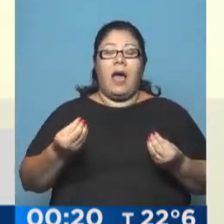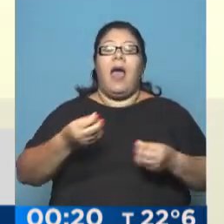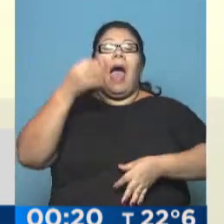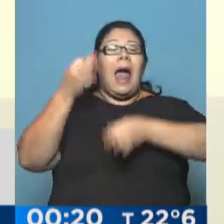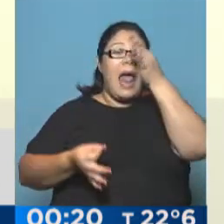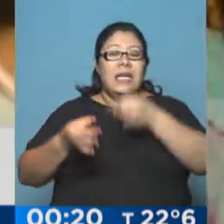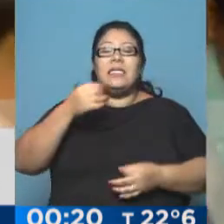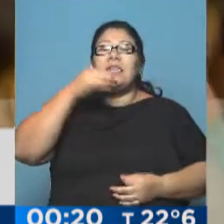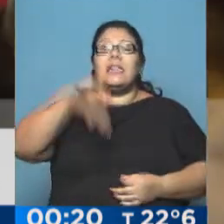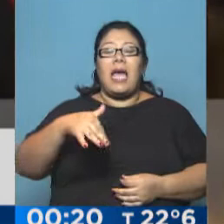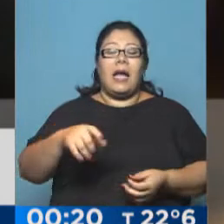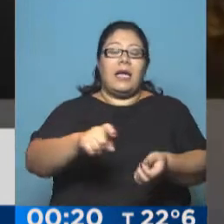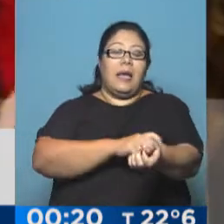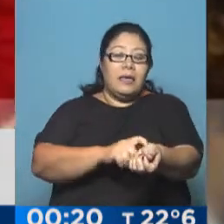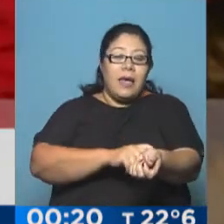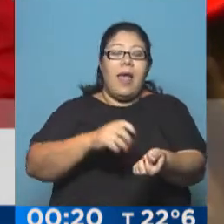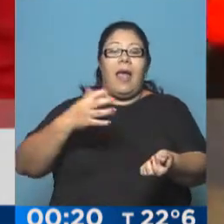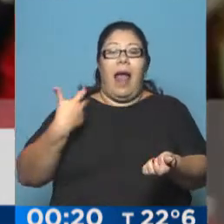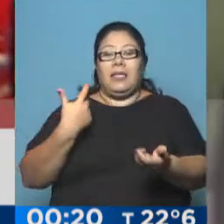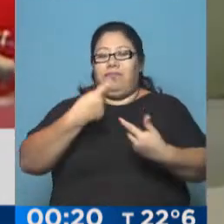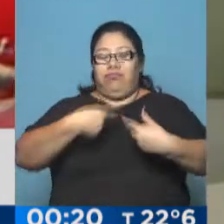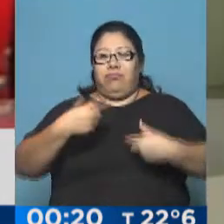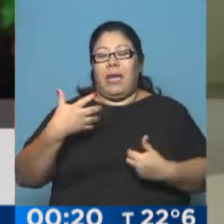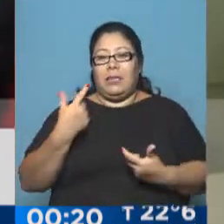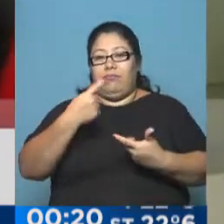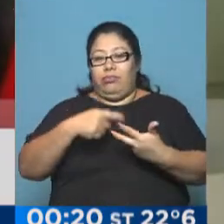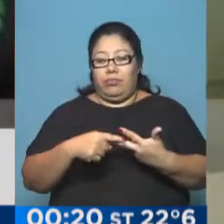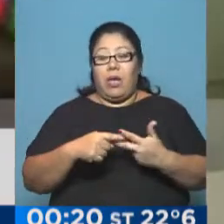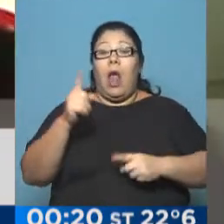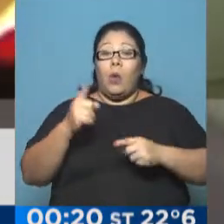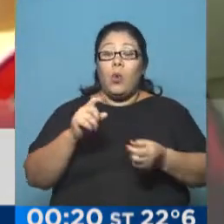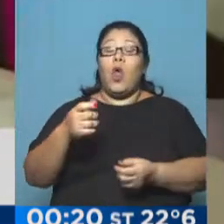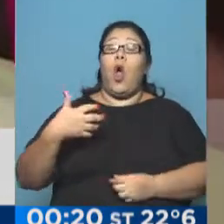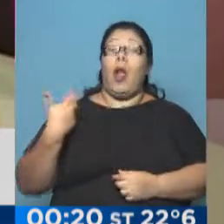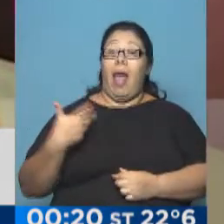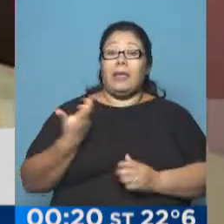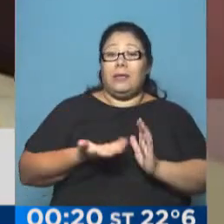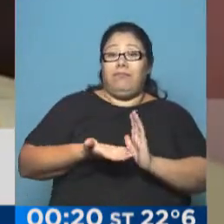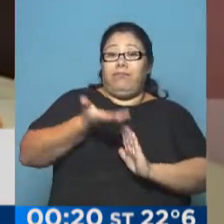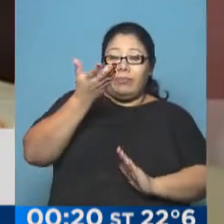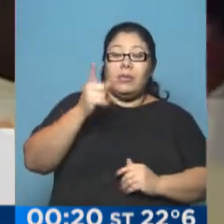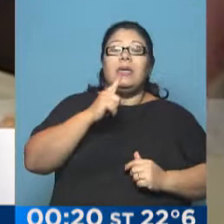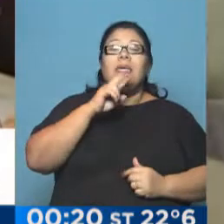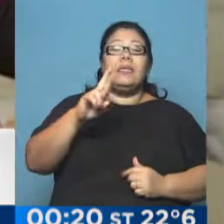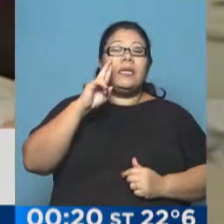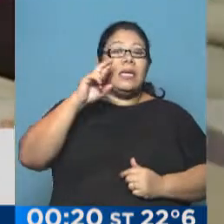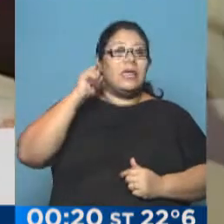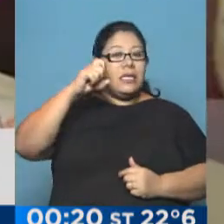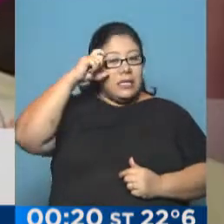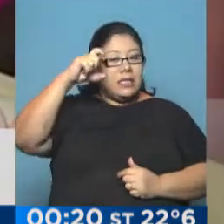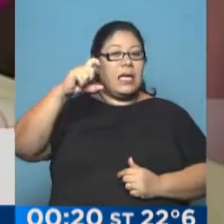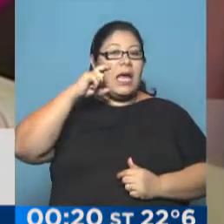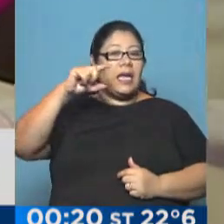cualquier adulto ahora. Y encontramos que chicos tenían colesteroles elevados, triglicéridos muy altos. Según indican